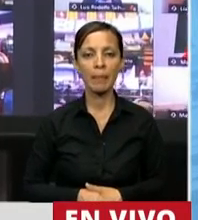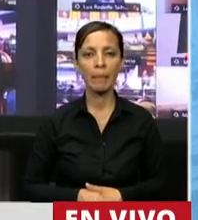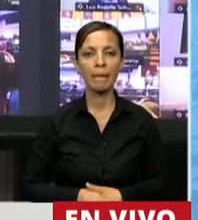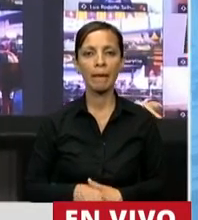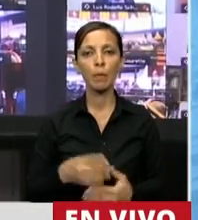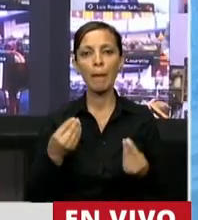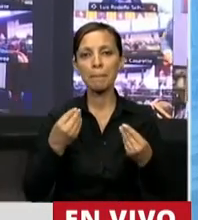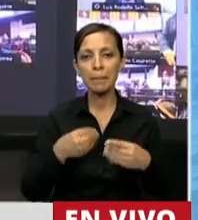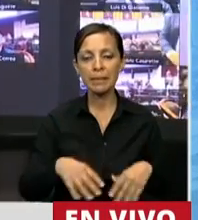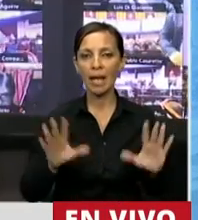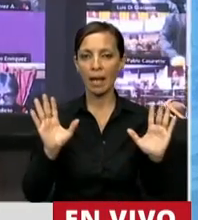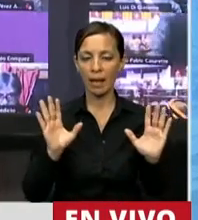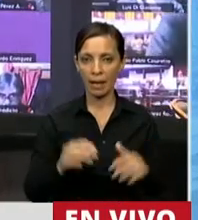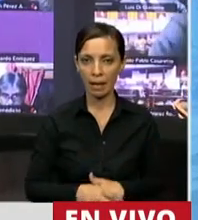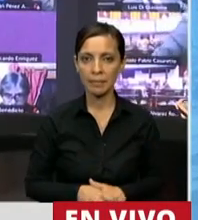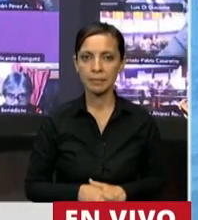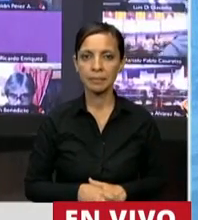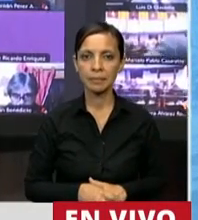voy a comenzar